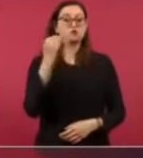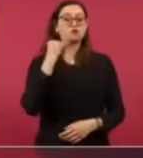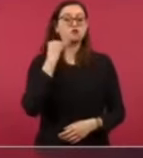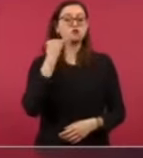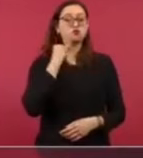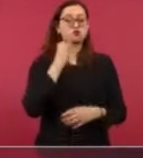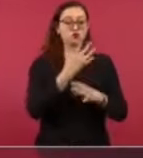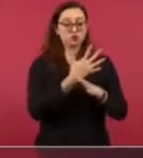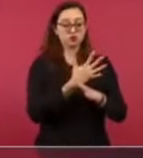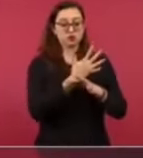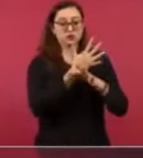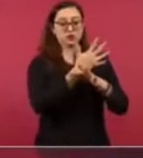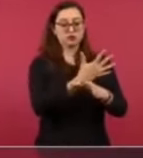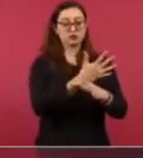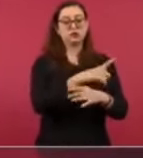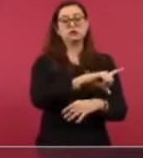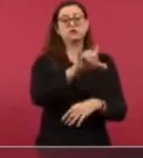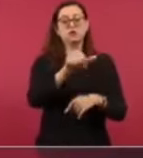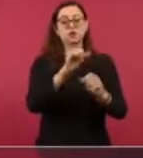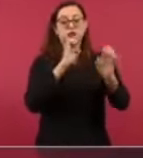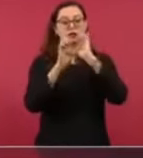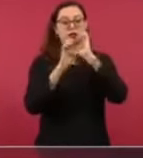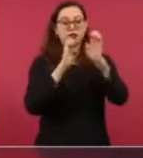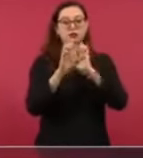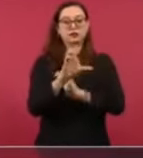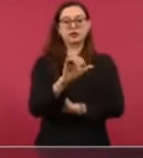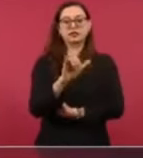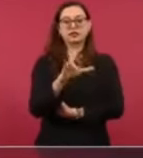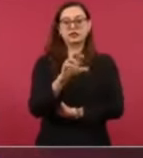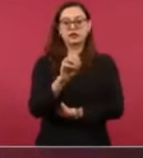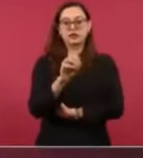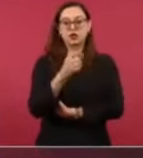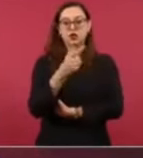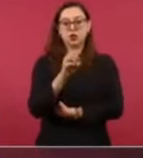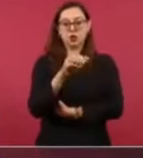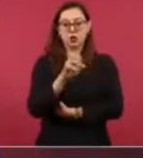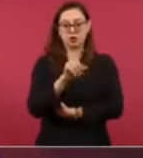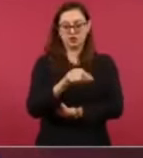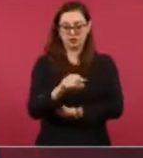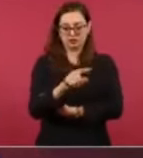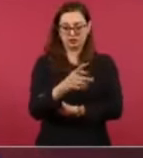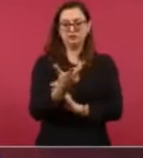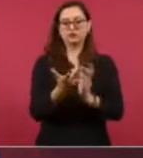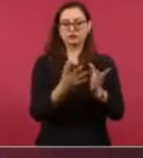Ciro Gómez Leyva, ya había presentado